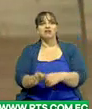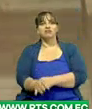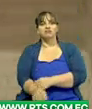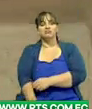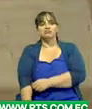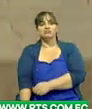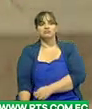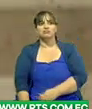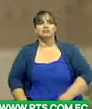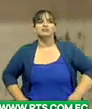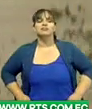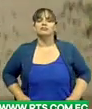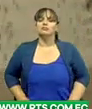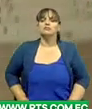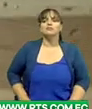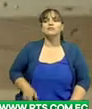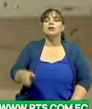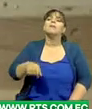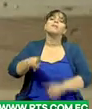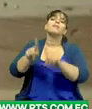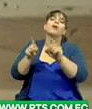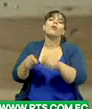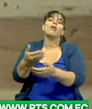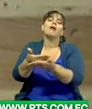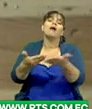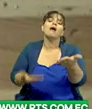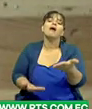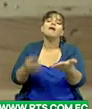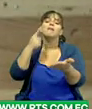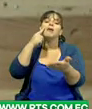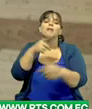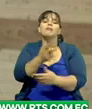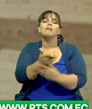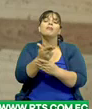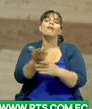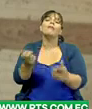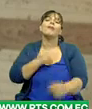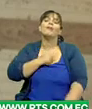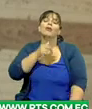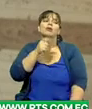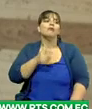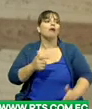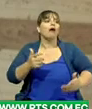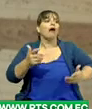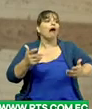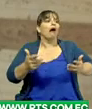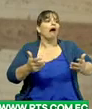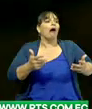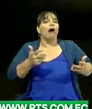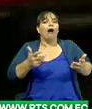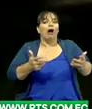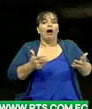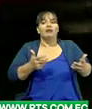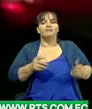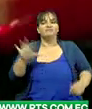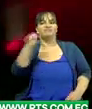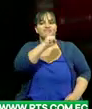de la custodia no contaban con papel alguno que justifique la tenencia, peor la procedencia del armamento.